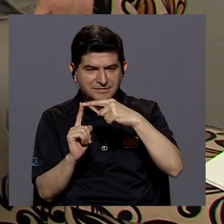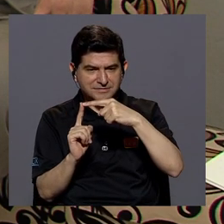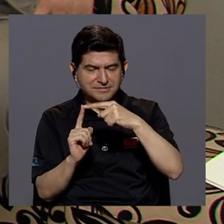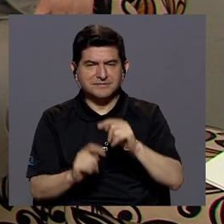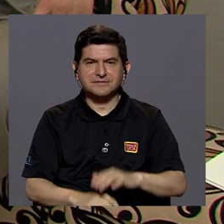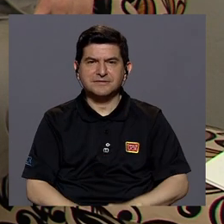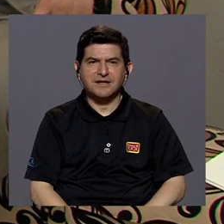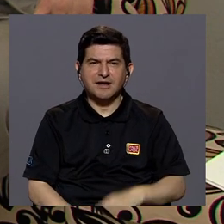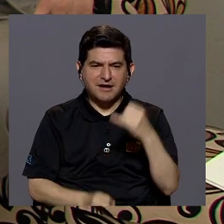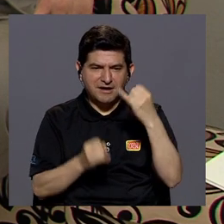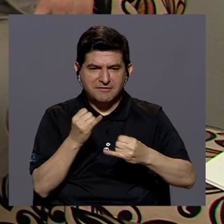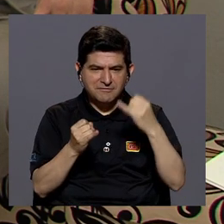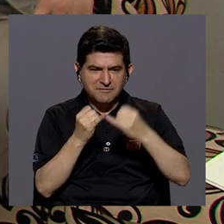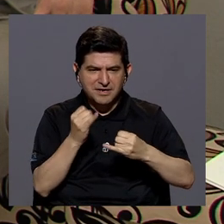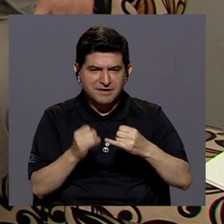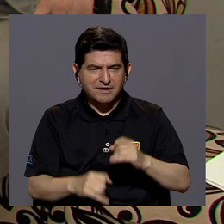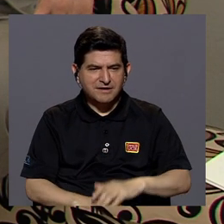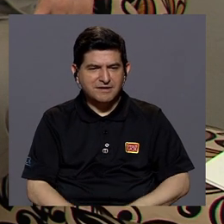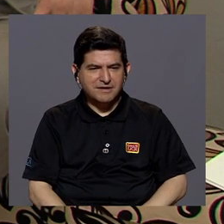Hasta el final del